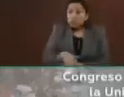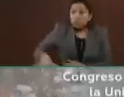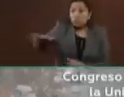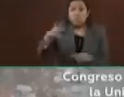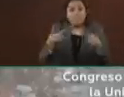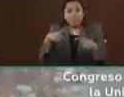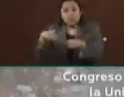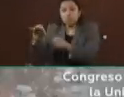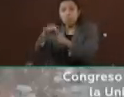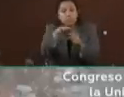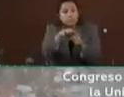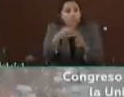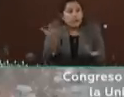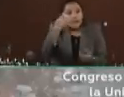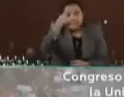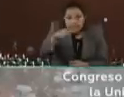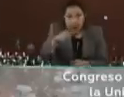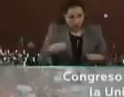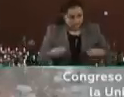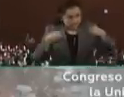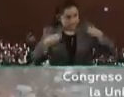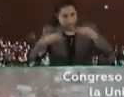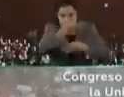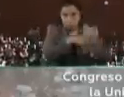pobres. Nosotros,